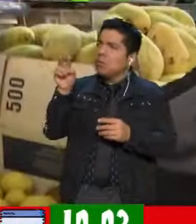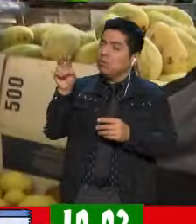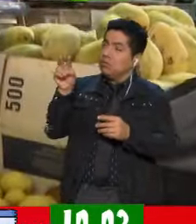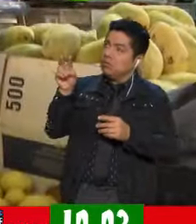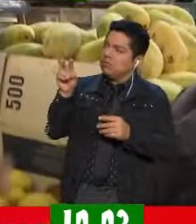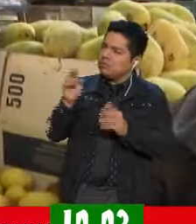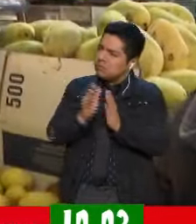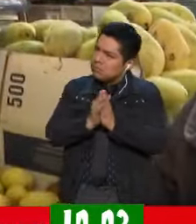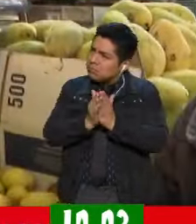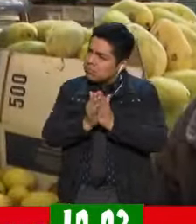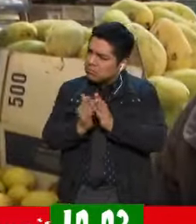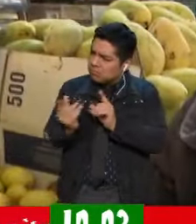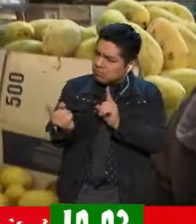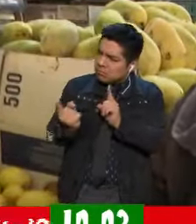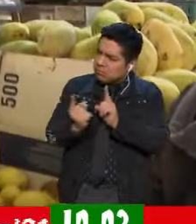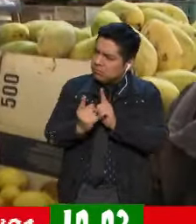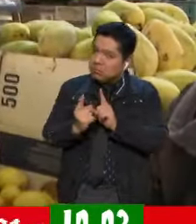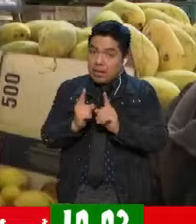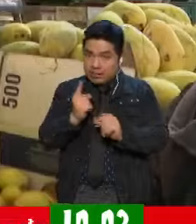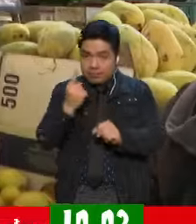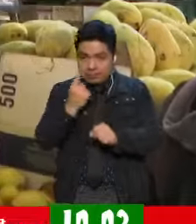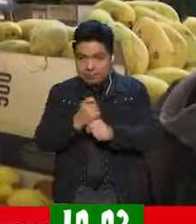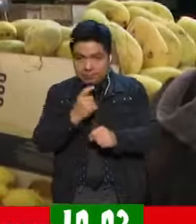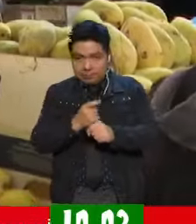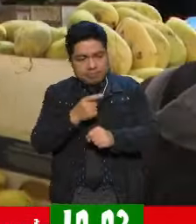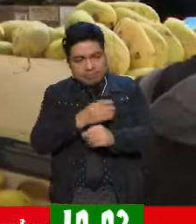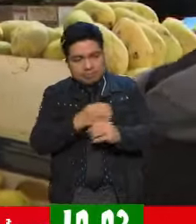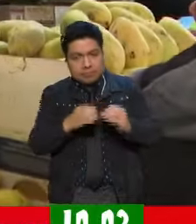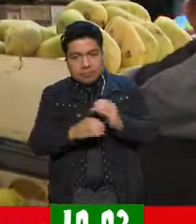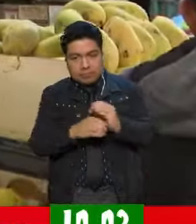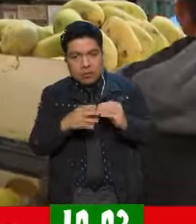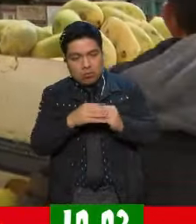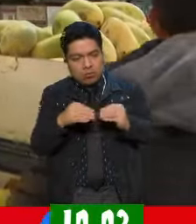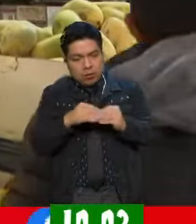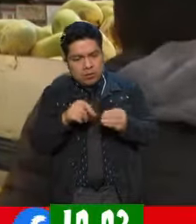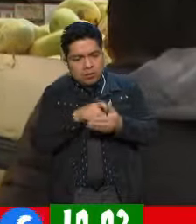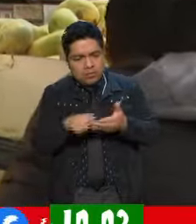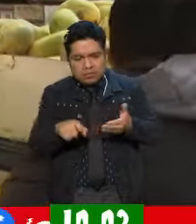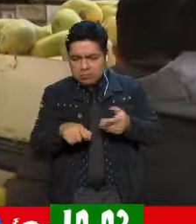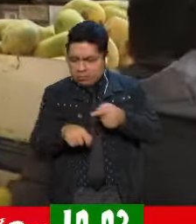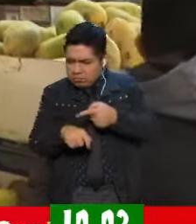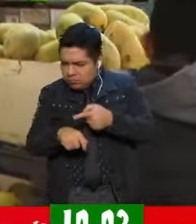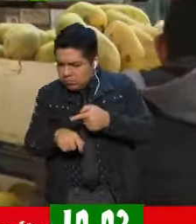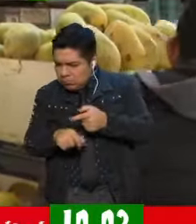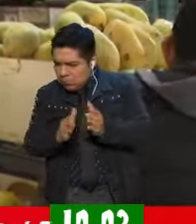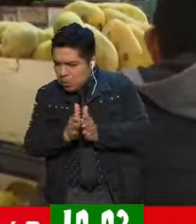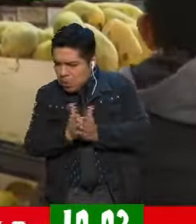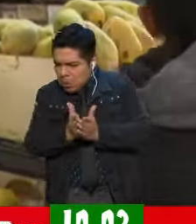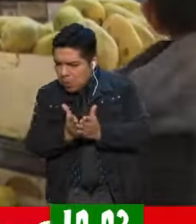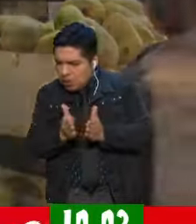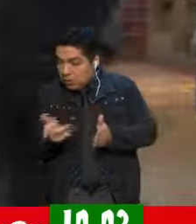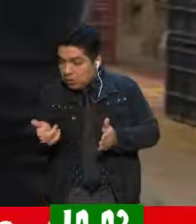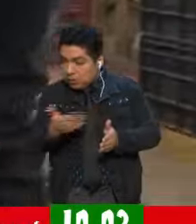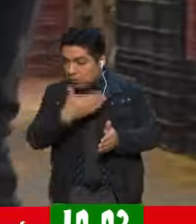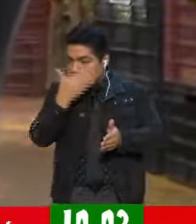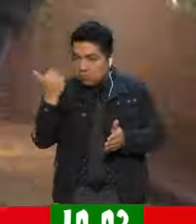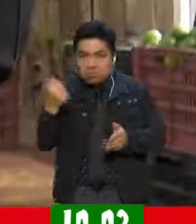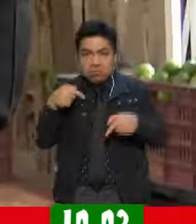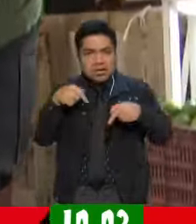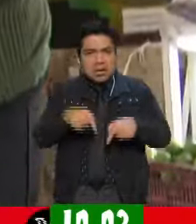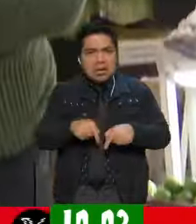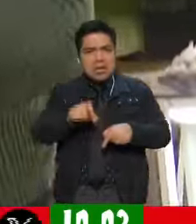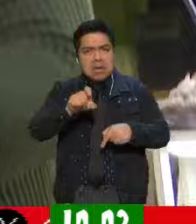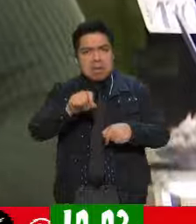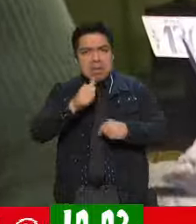unos libros y me acerqué porque quería primero quer las cosas fruta pero vi de los libros y no sabía la verdad que llevo como